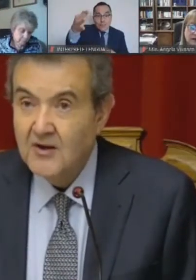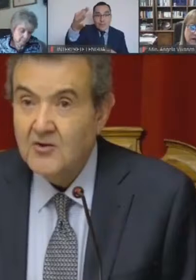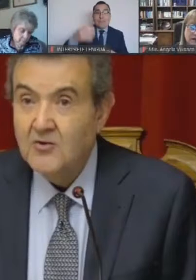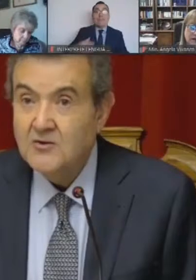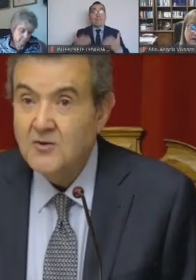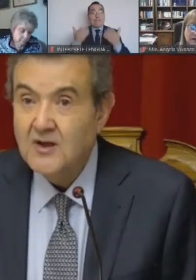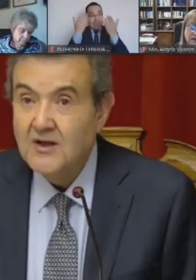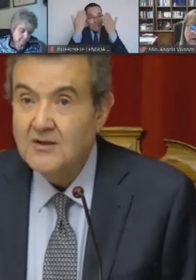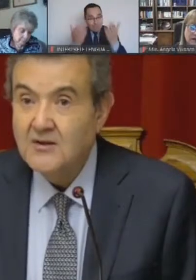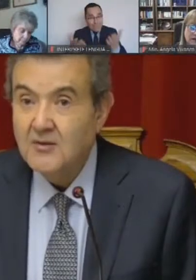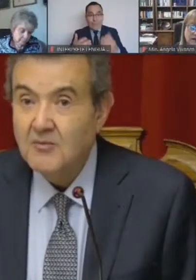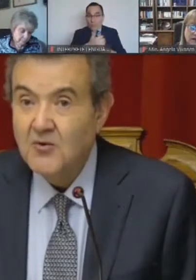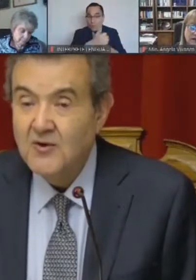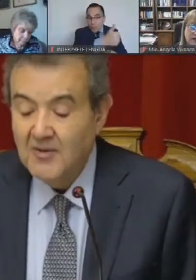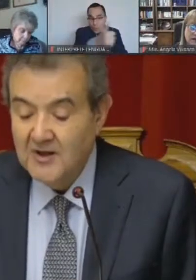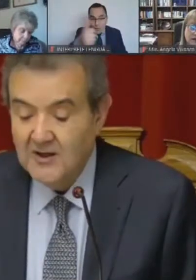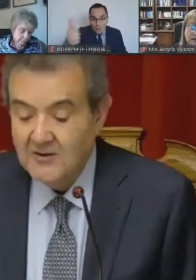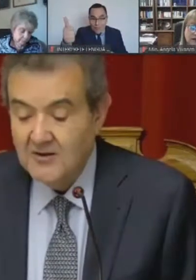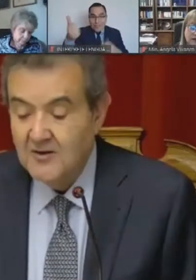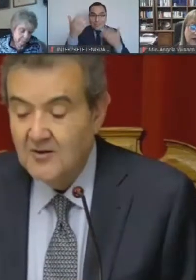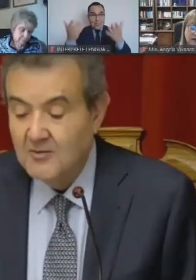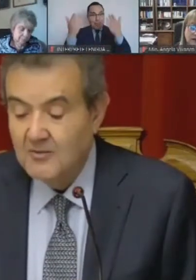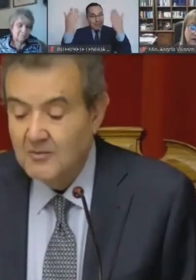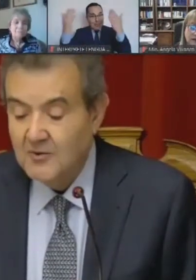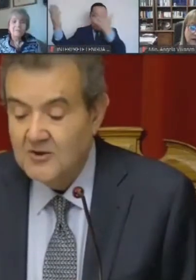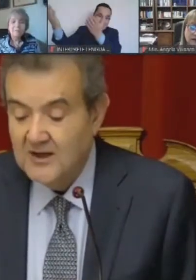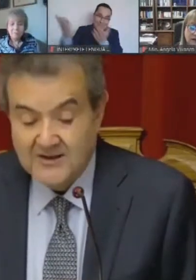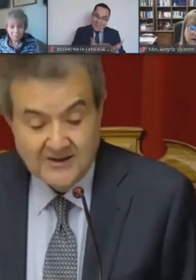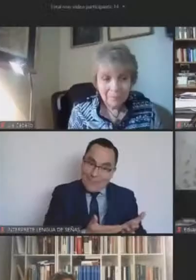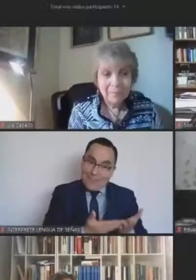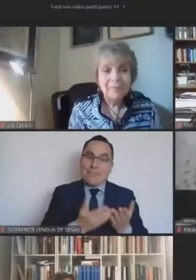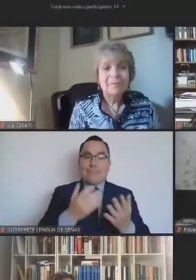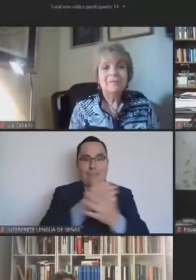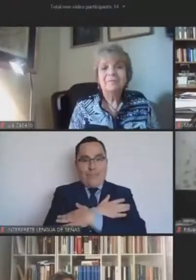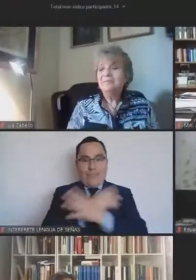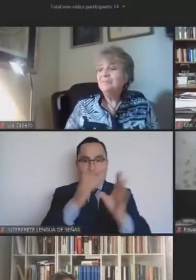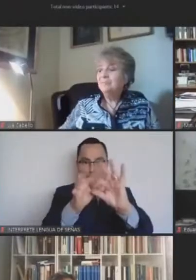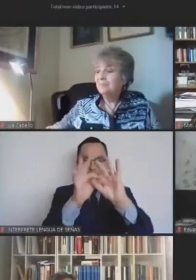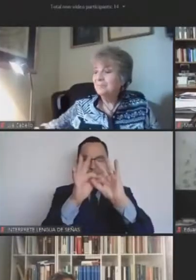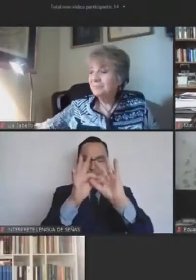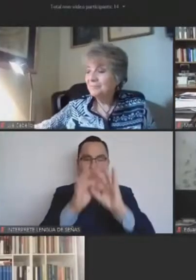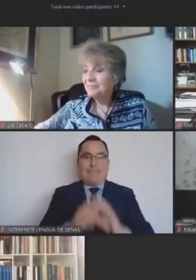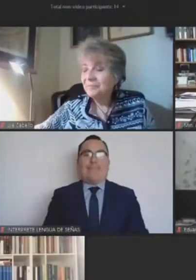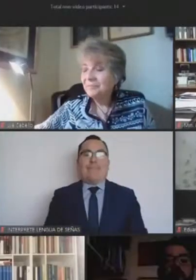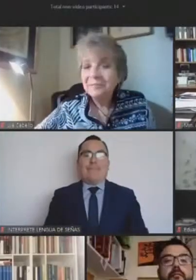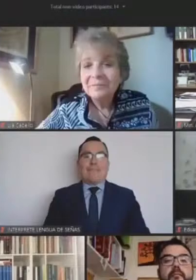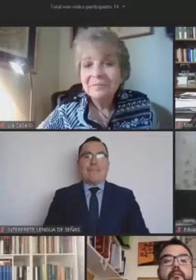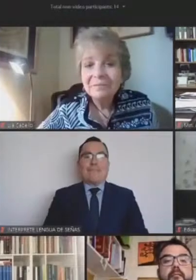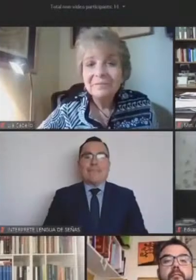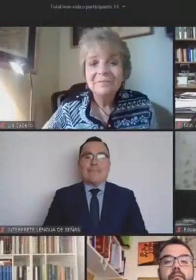entonces todos ustedes muy bienvenidos. Muchas gracias.